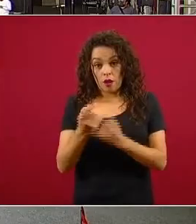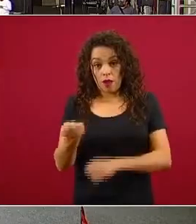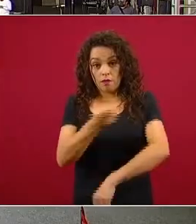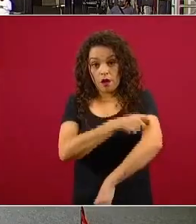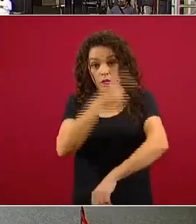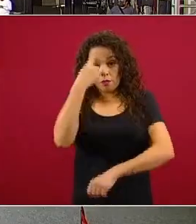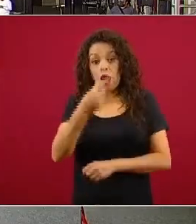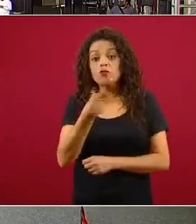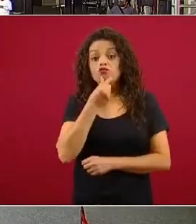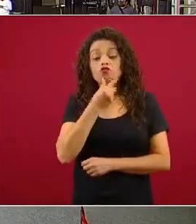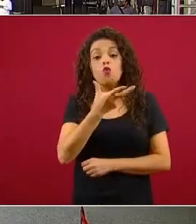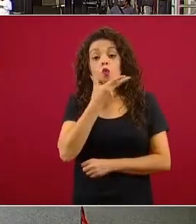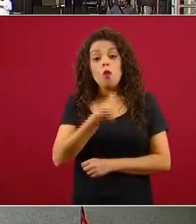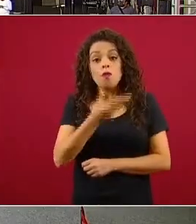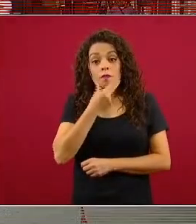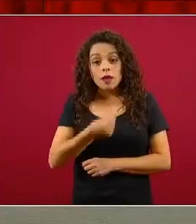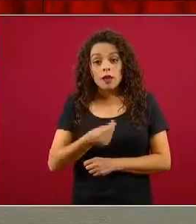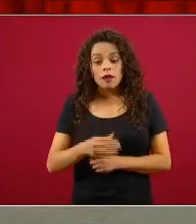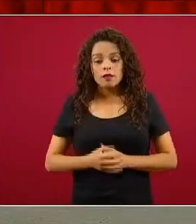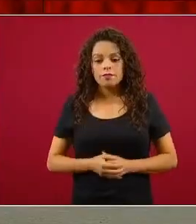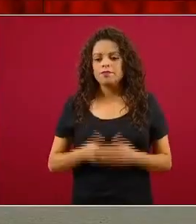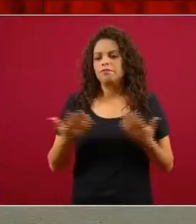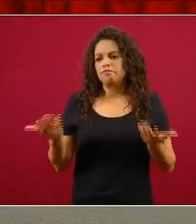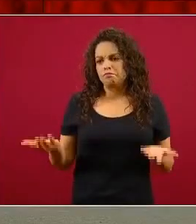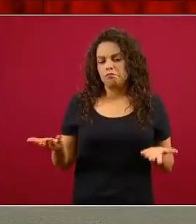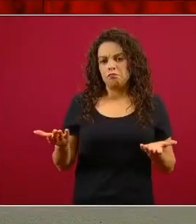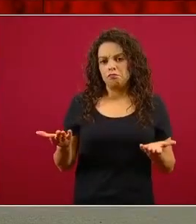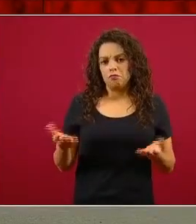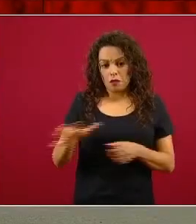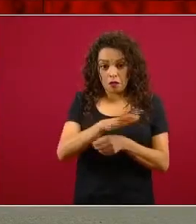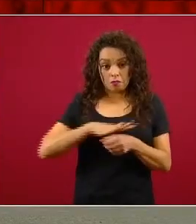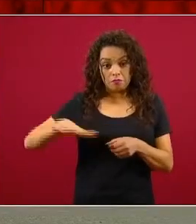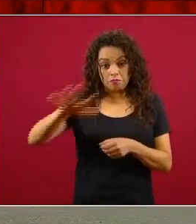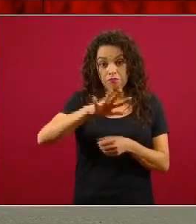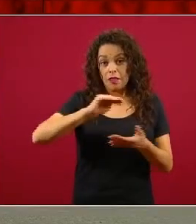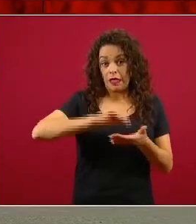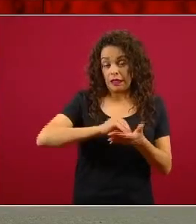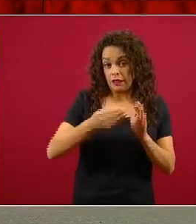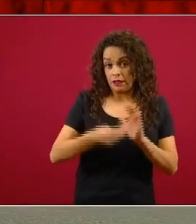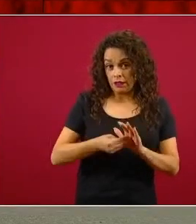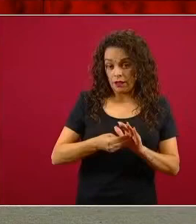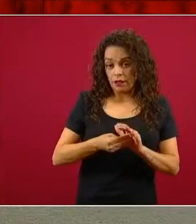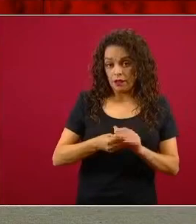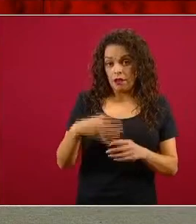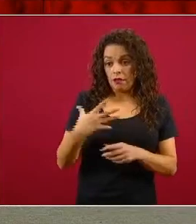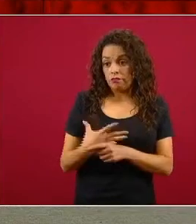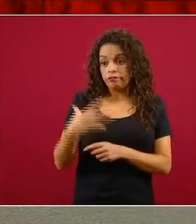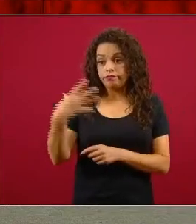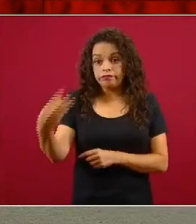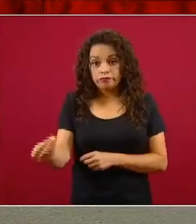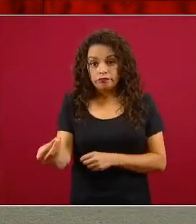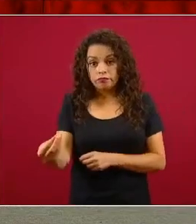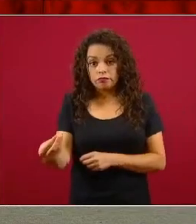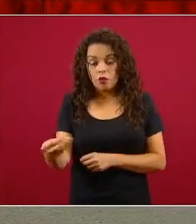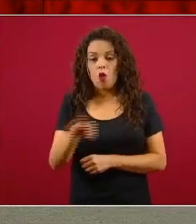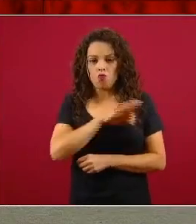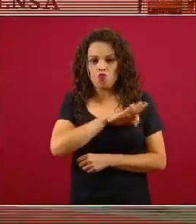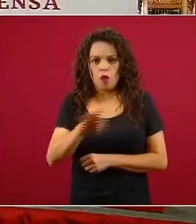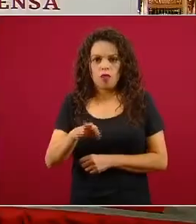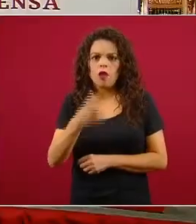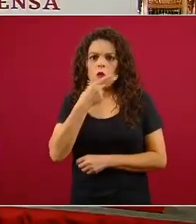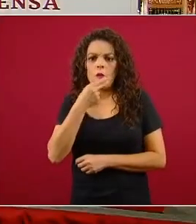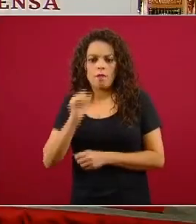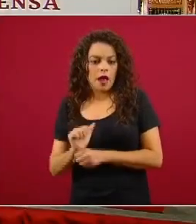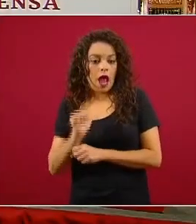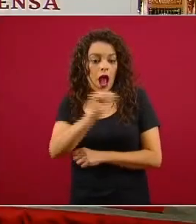elemento muy importante. Como estrategia poblacional, la transmisión puede ocurrir desde luego de un hombre a una mujer, la